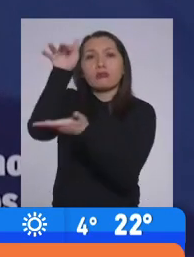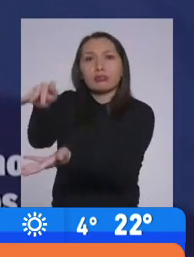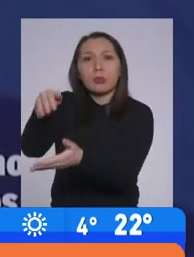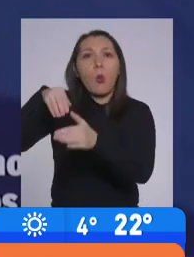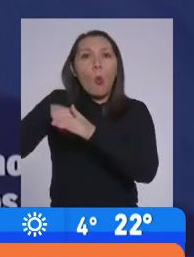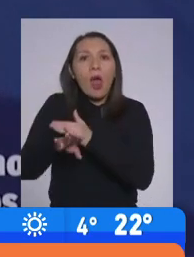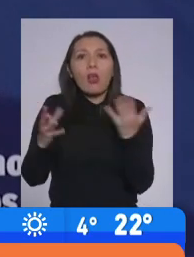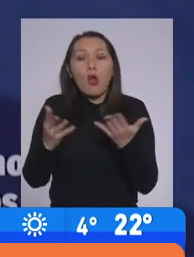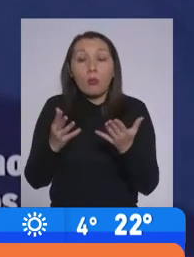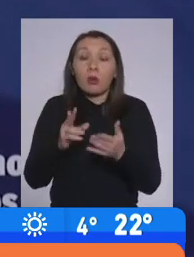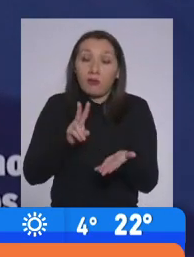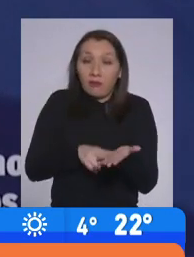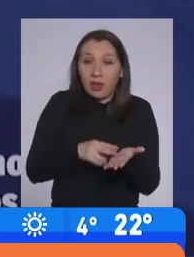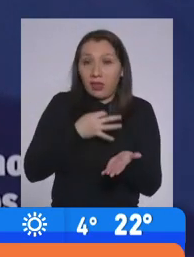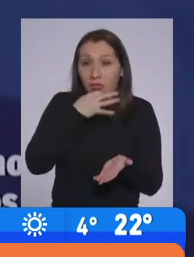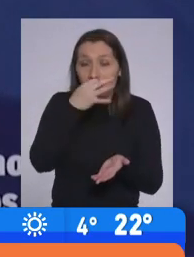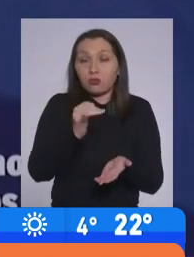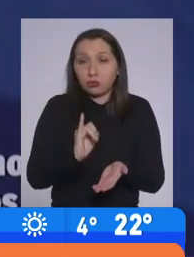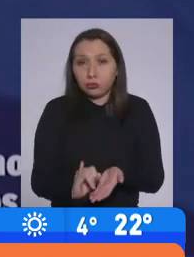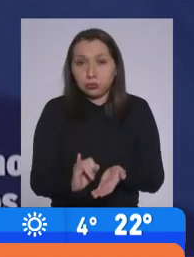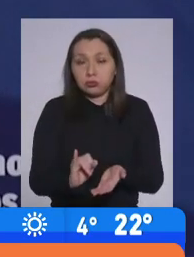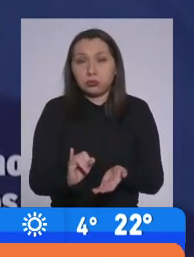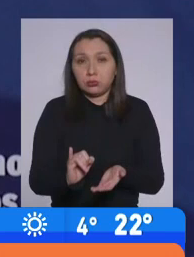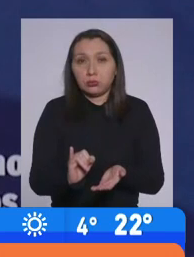reconocemos que hay